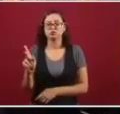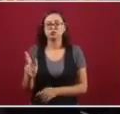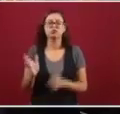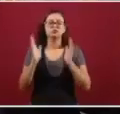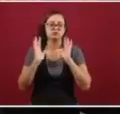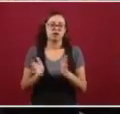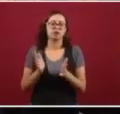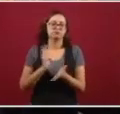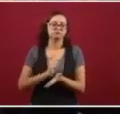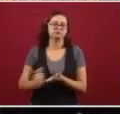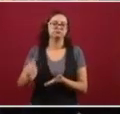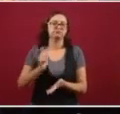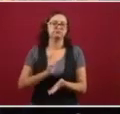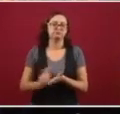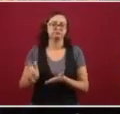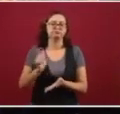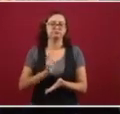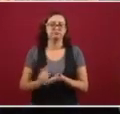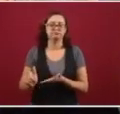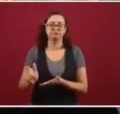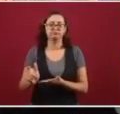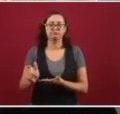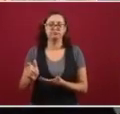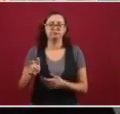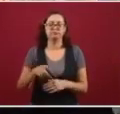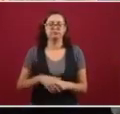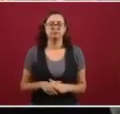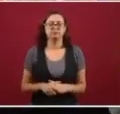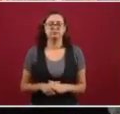ya están recibiendo o están